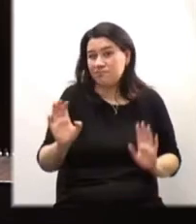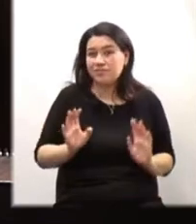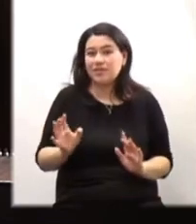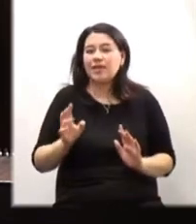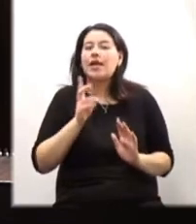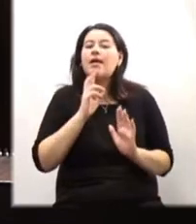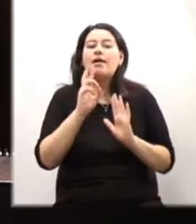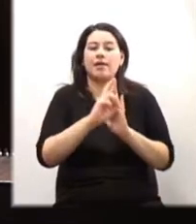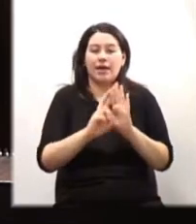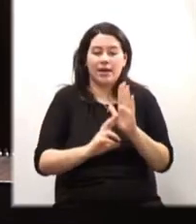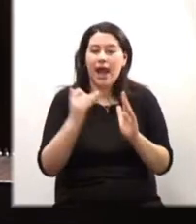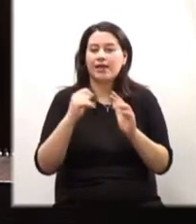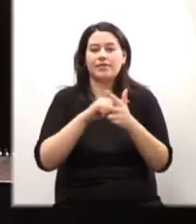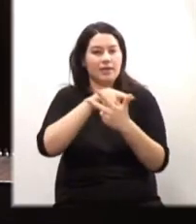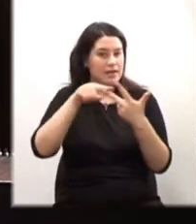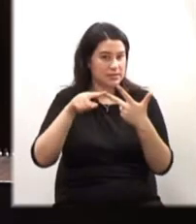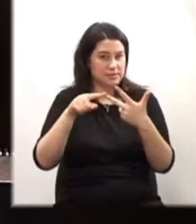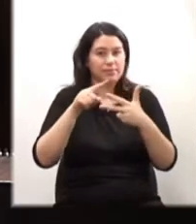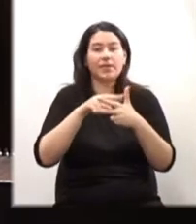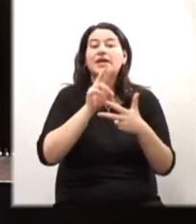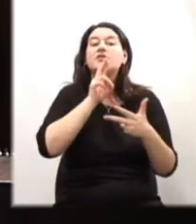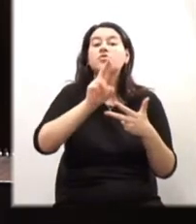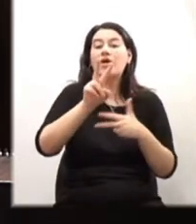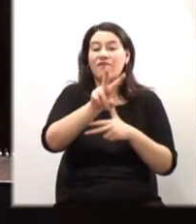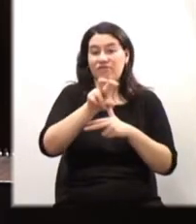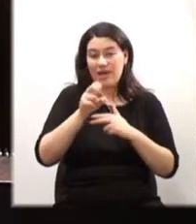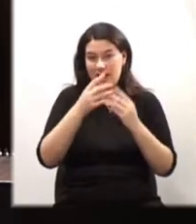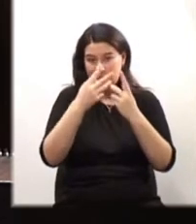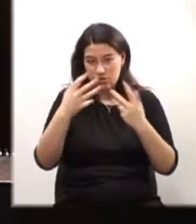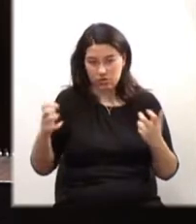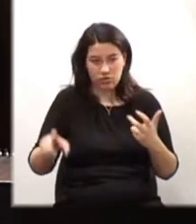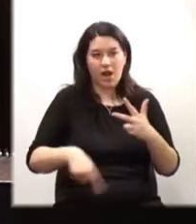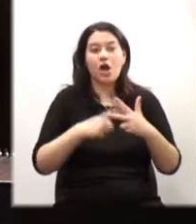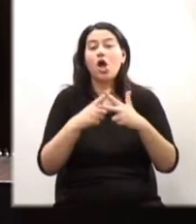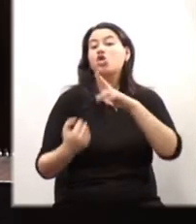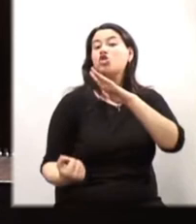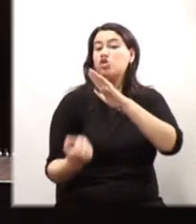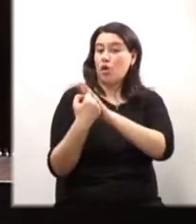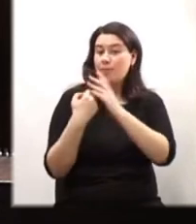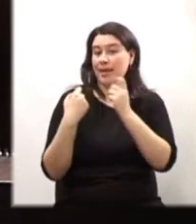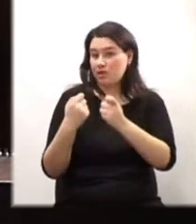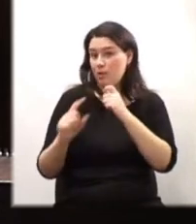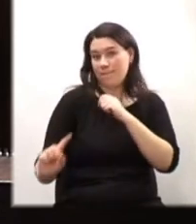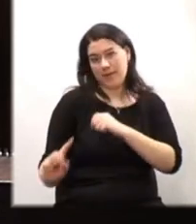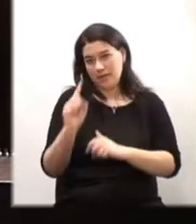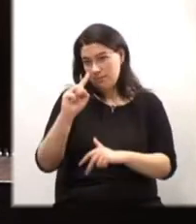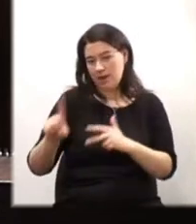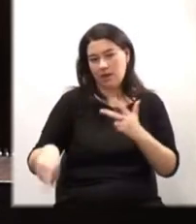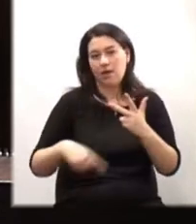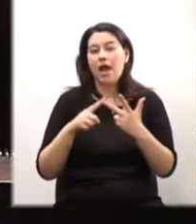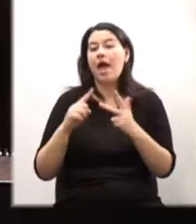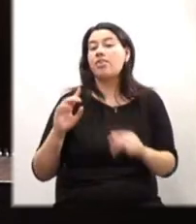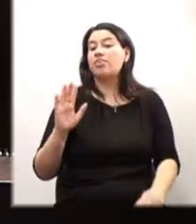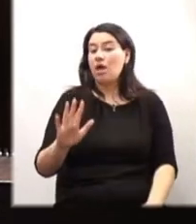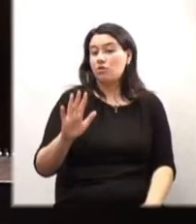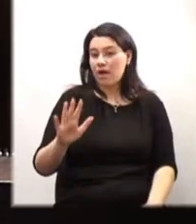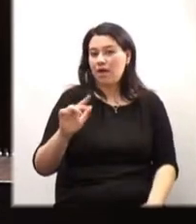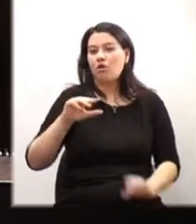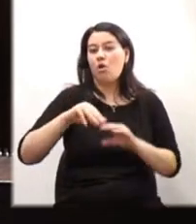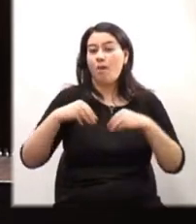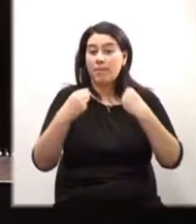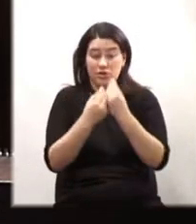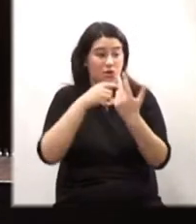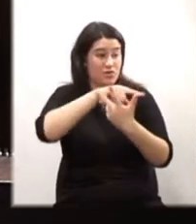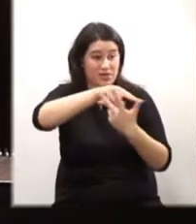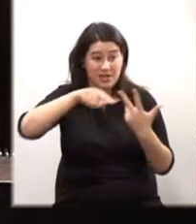Porque la regla tiene tres pilares. Por un lado, el resultado fiscal estructural, después el tope del gasto primario y el endeudamiento neto. Y en los